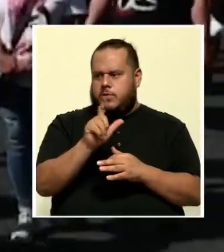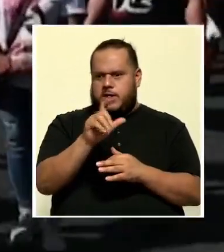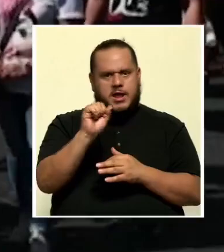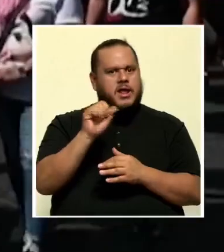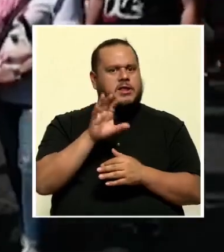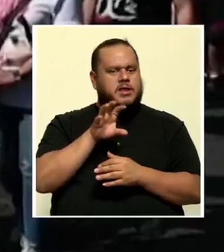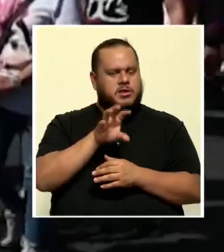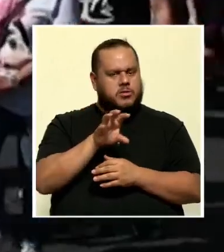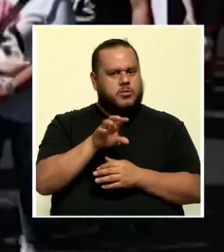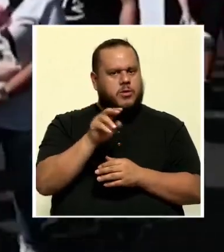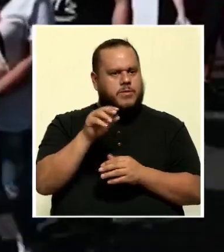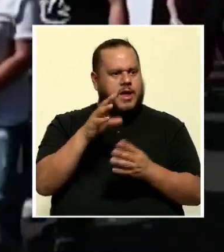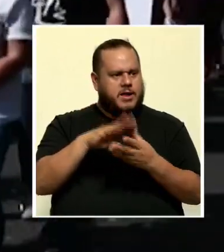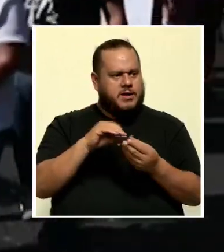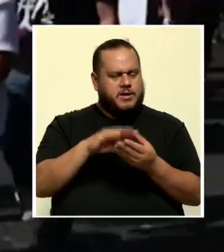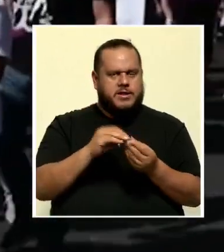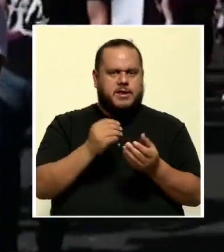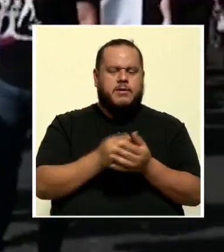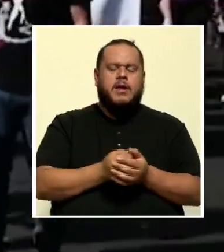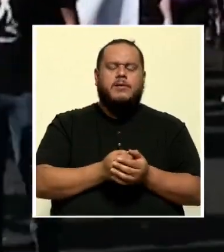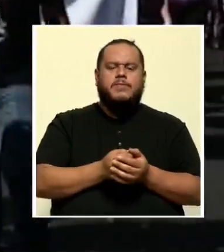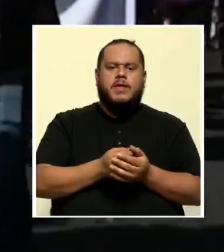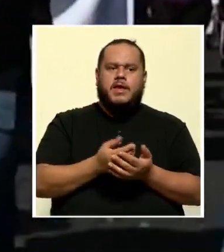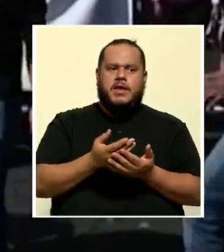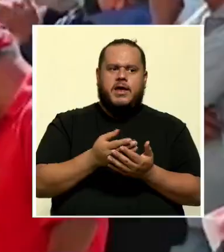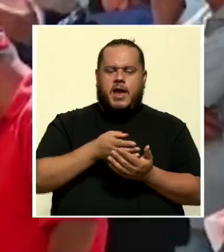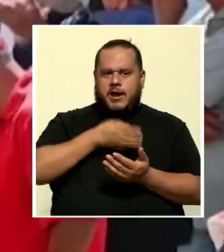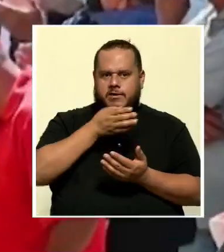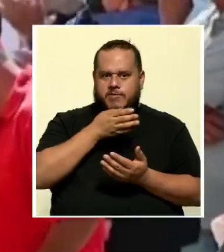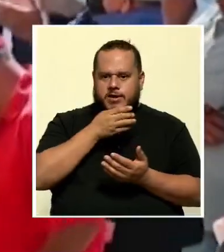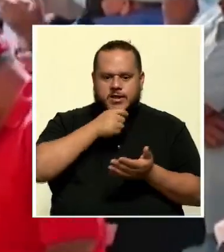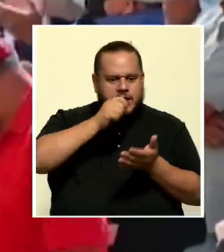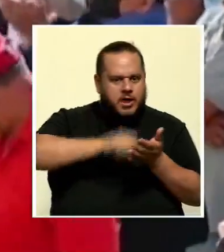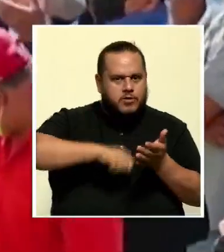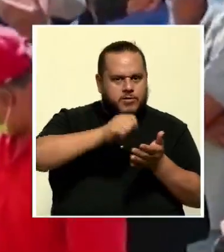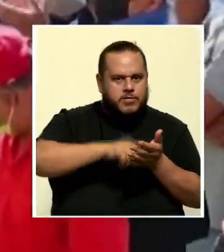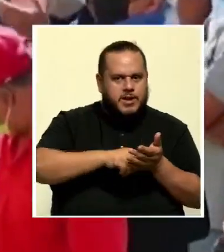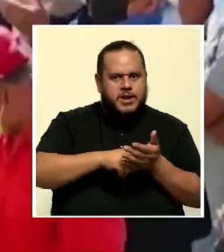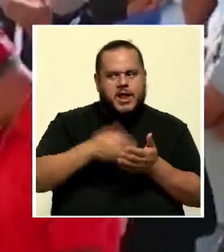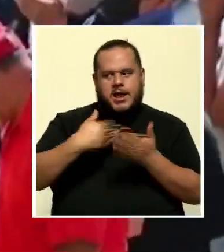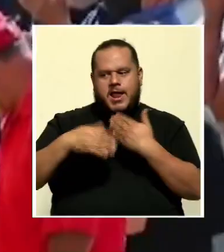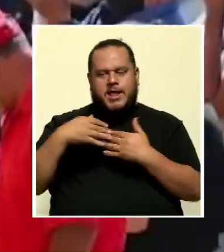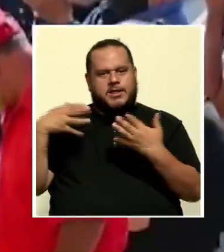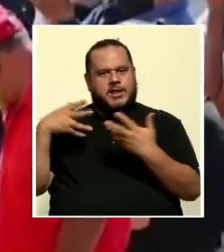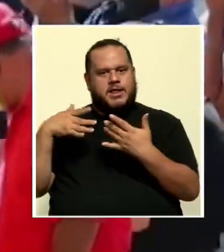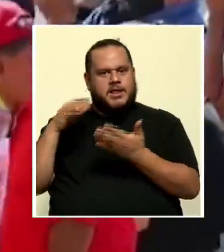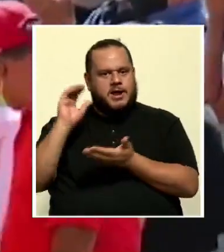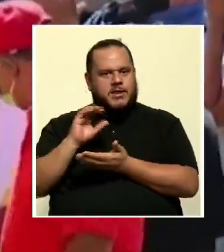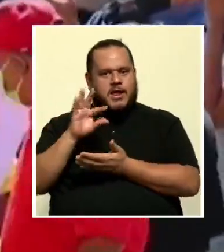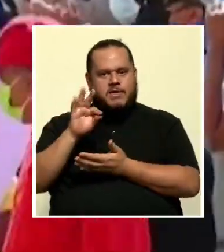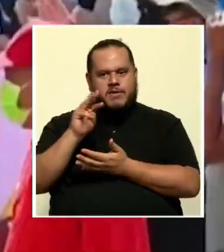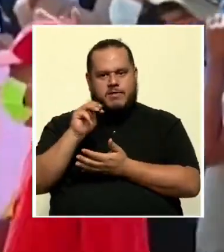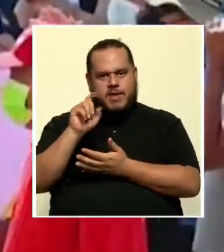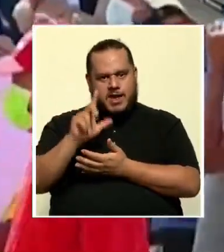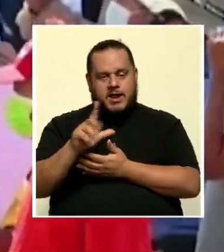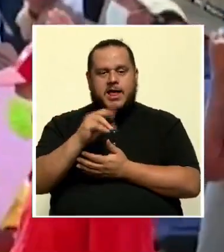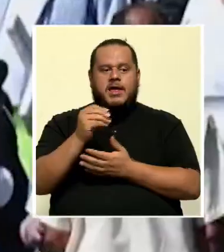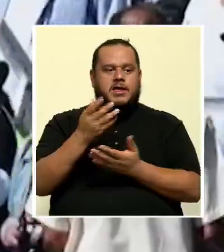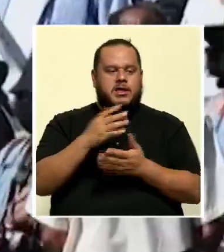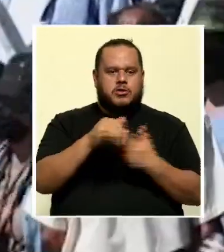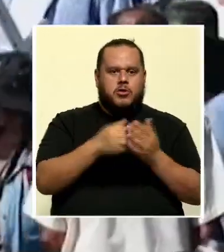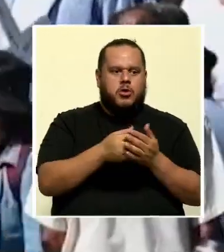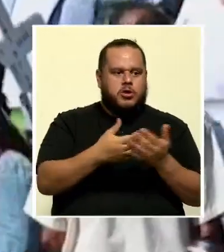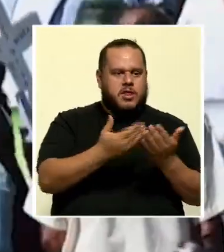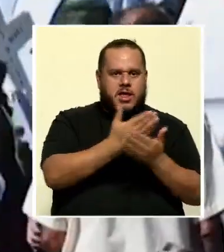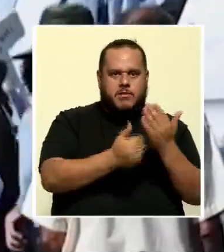narrativa y borrar los hitos de sus opositores, en referencia a los firmantes, la exguerrilla FMLN y el gobierno de la época en manos de Arena,